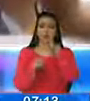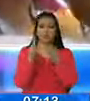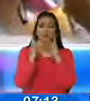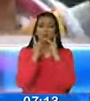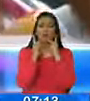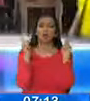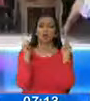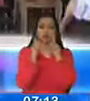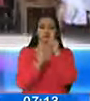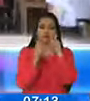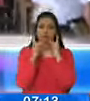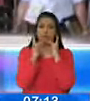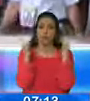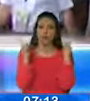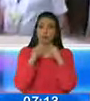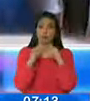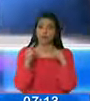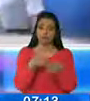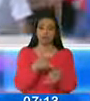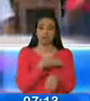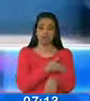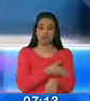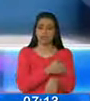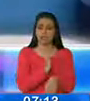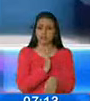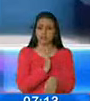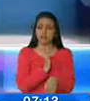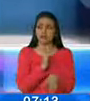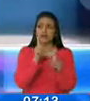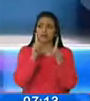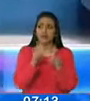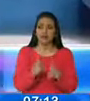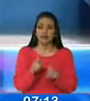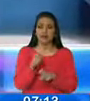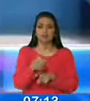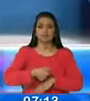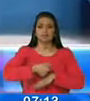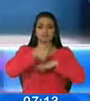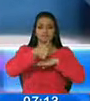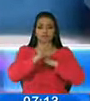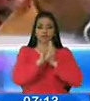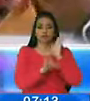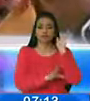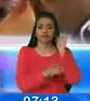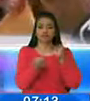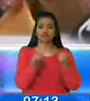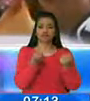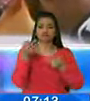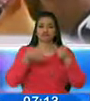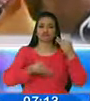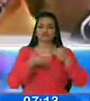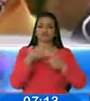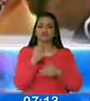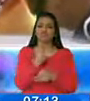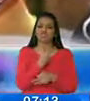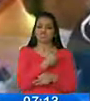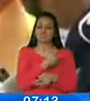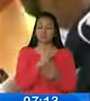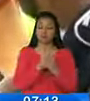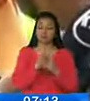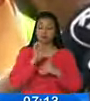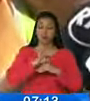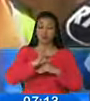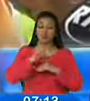popular, a pesar de que previamente deba ser calificada por la Corte Constitucional. Que el Ecuador necesita un